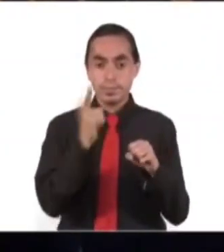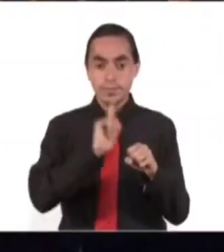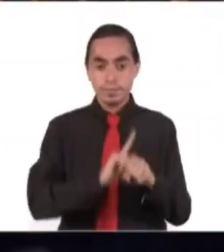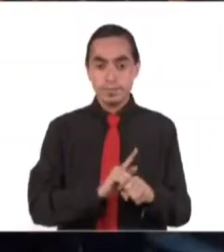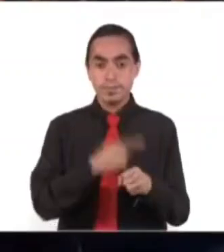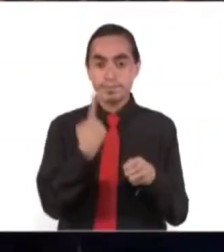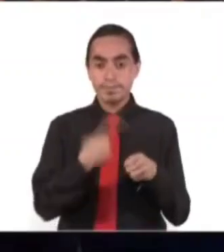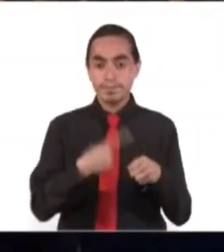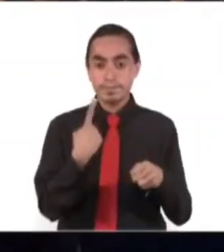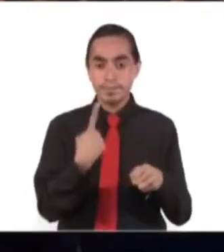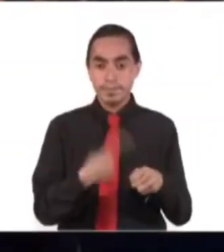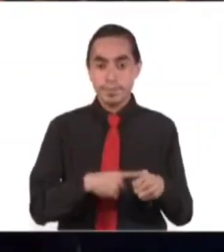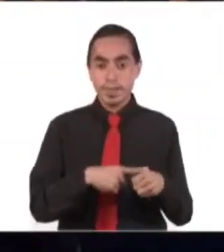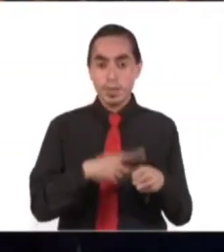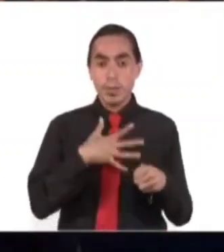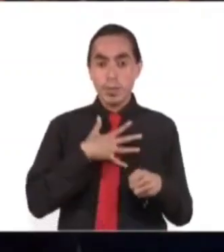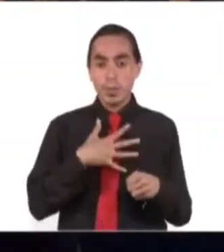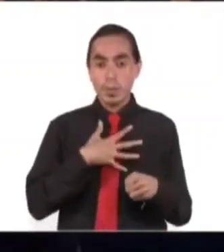Respiratorias.